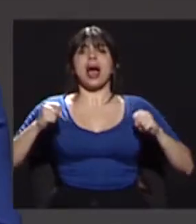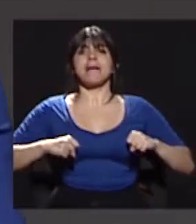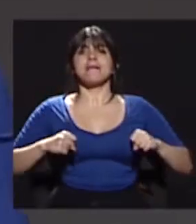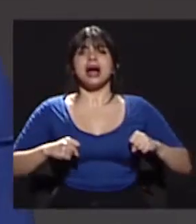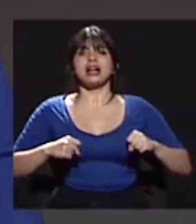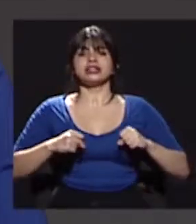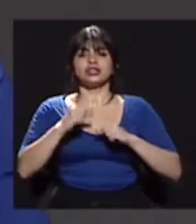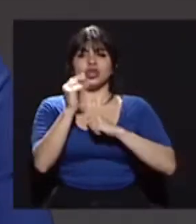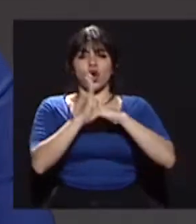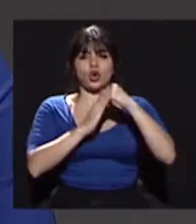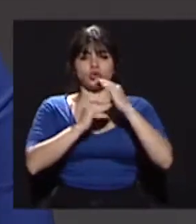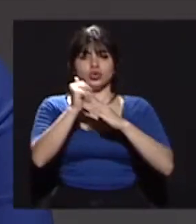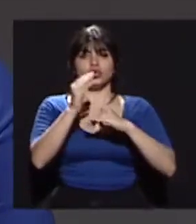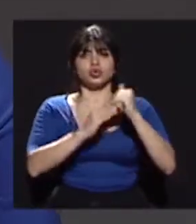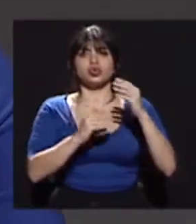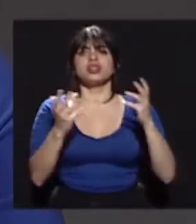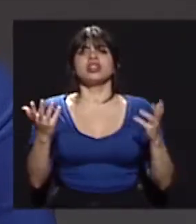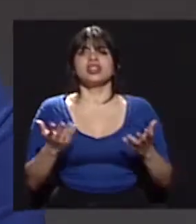construir